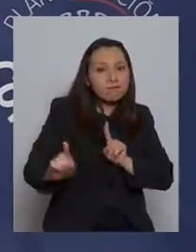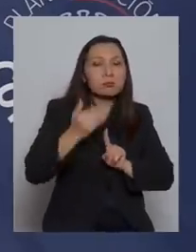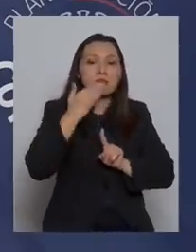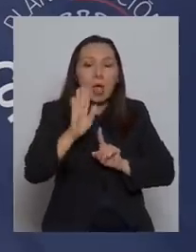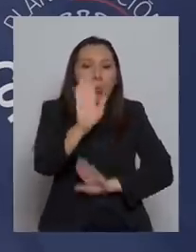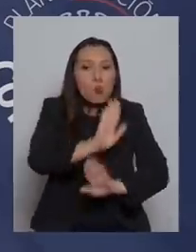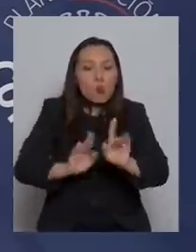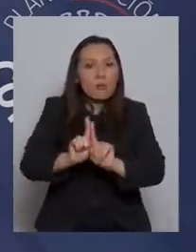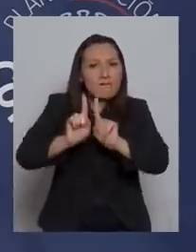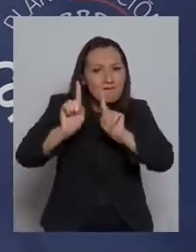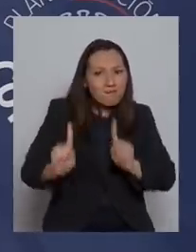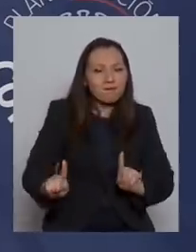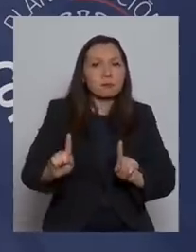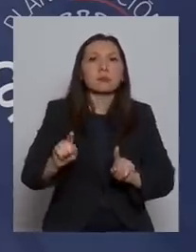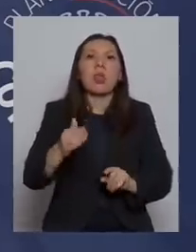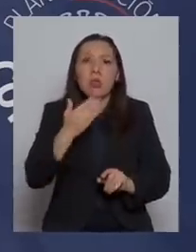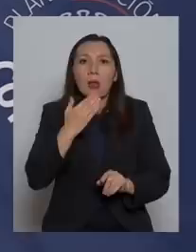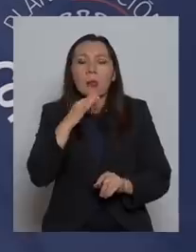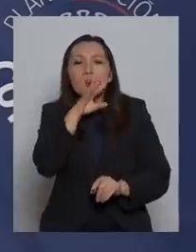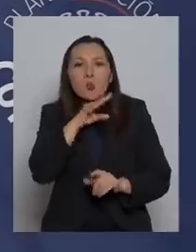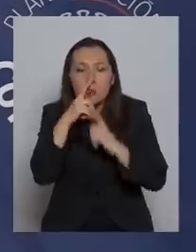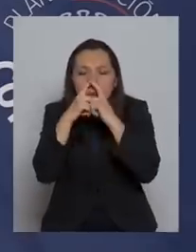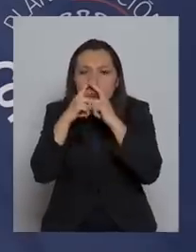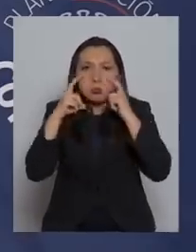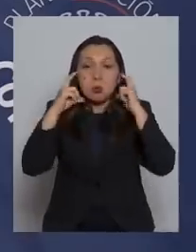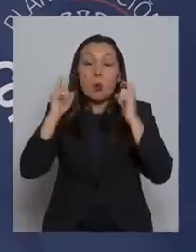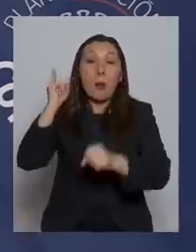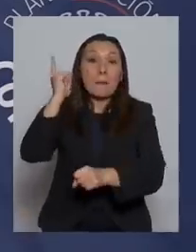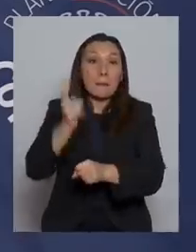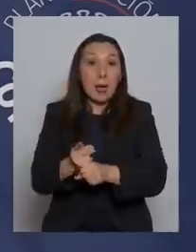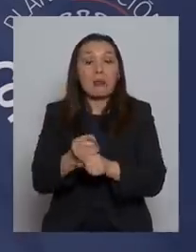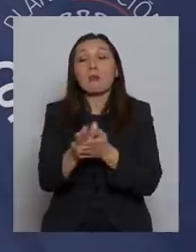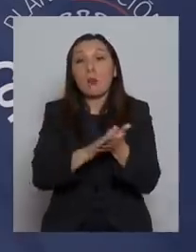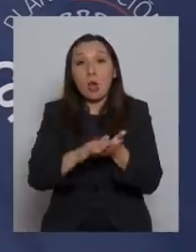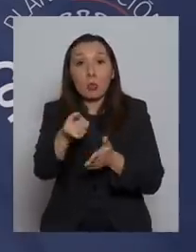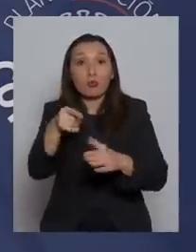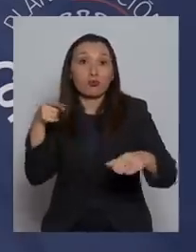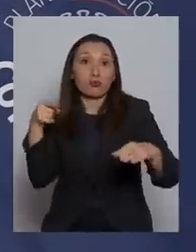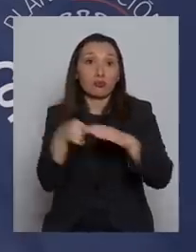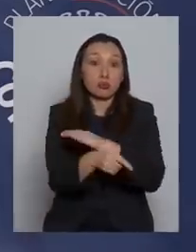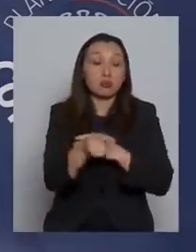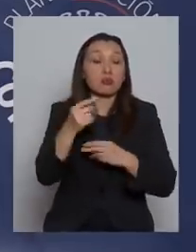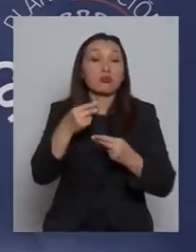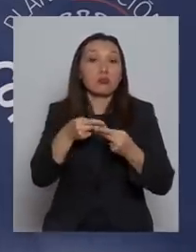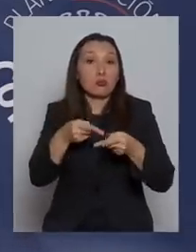social, por el uso de mascarillas, como se ha determinado para el transporte público,